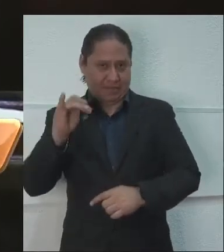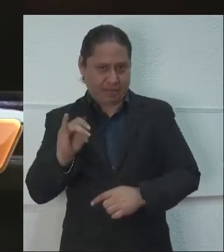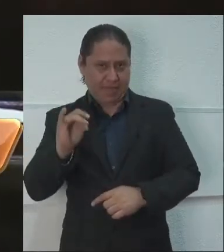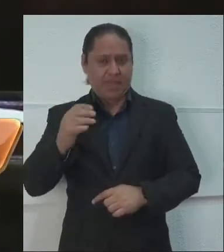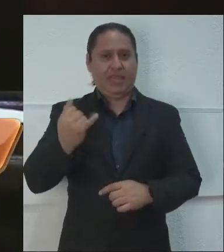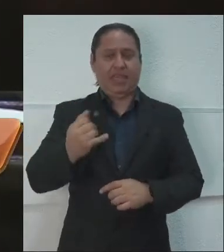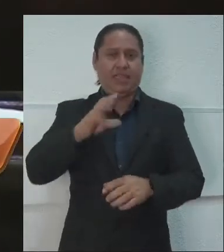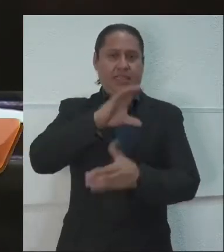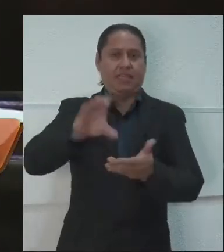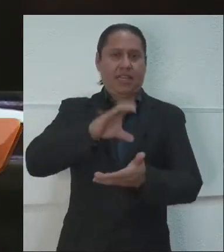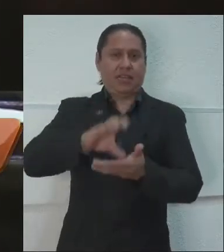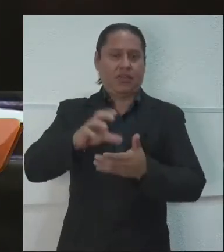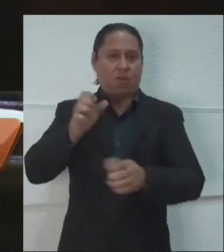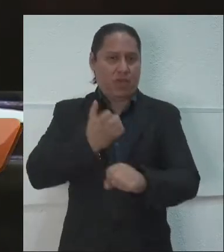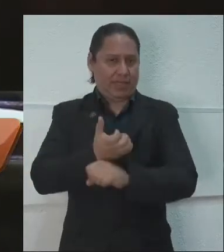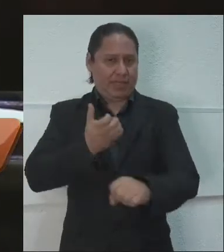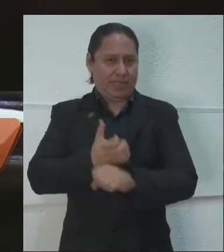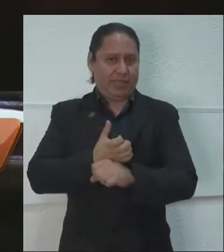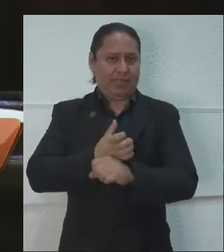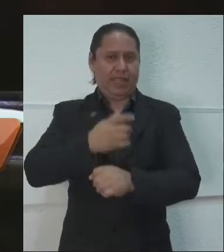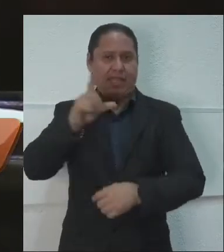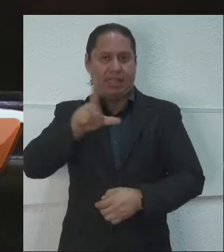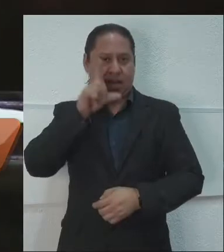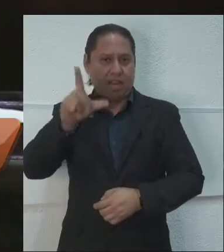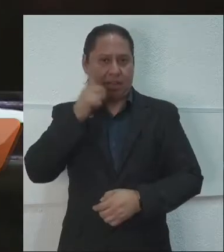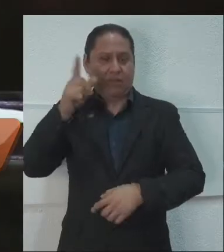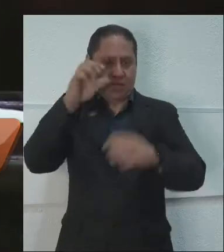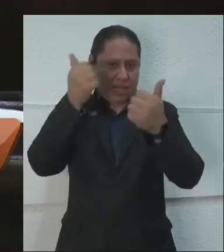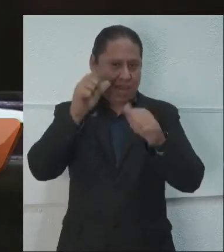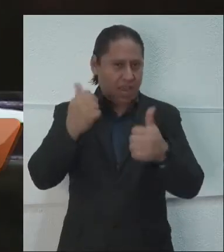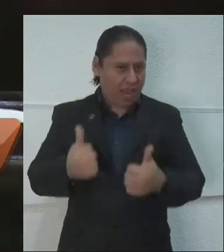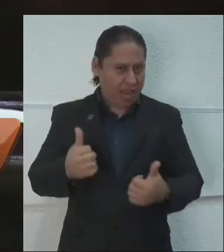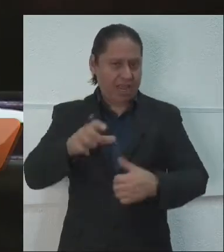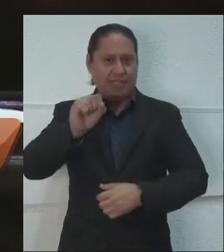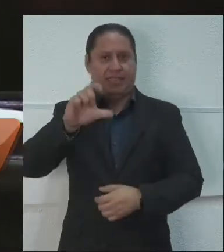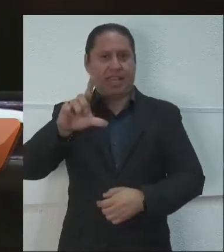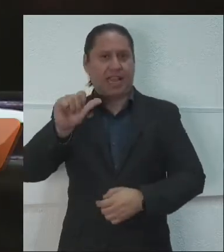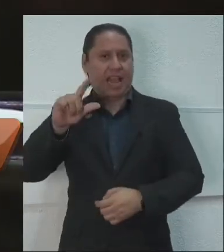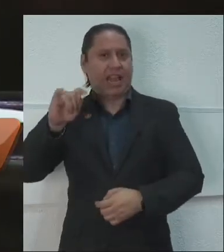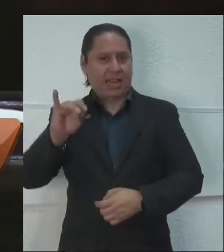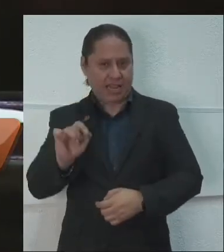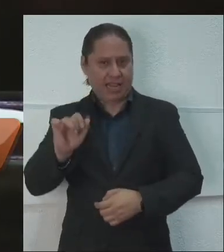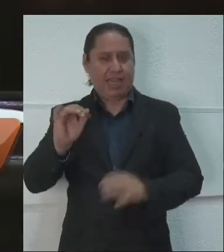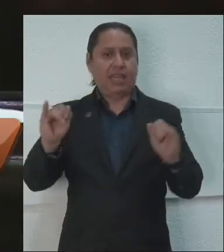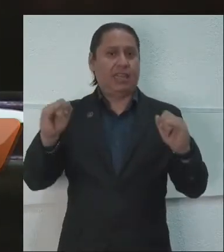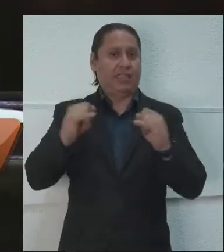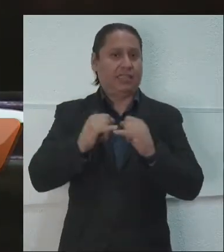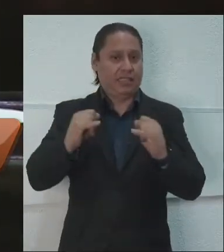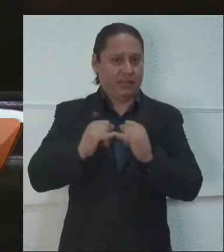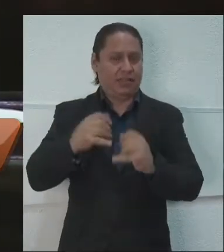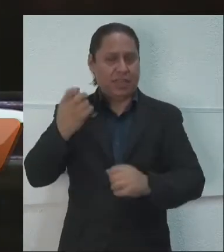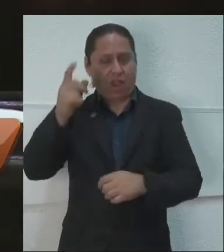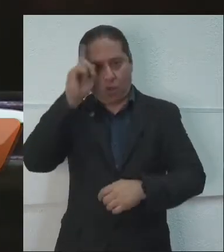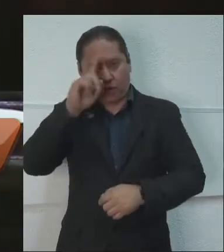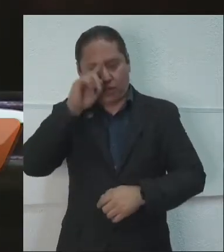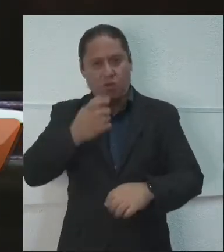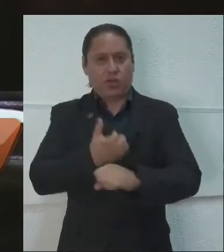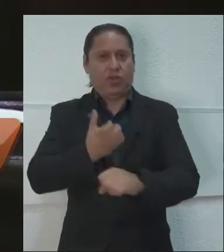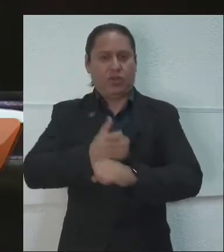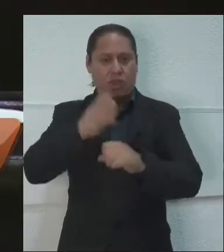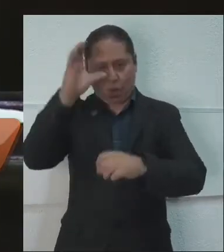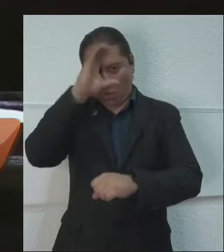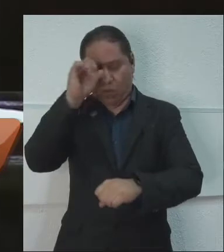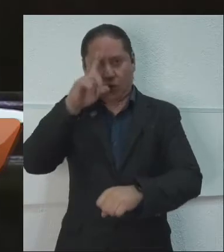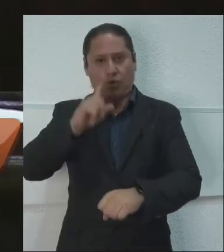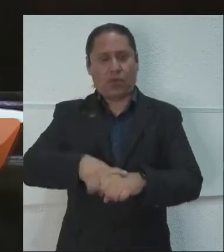de Lenguas, Artes y Literatura Indígenas, CELALI, instancias del Consejo Estatal para las